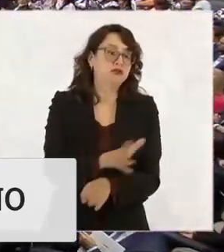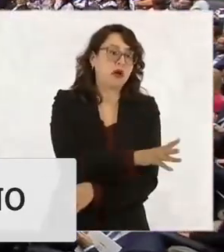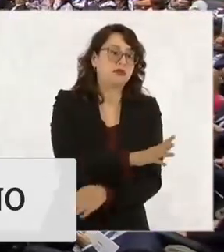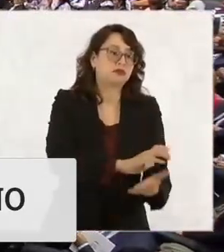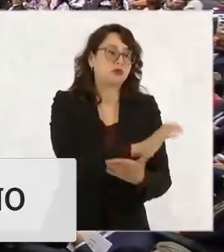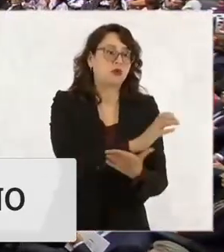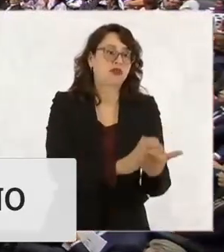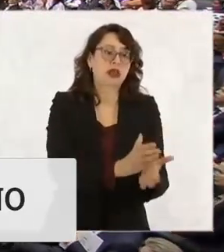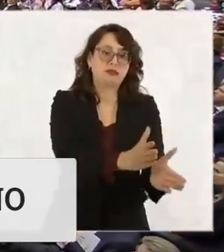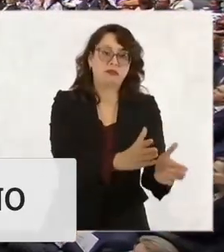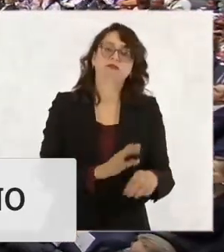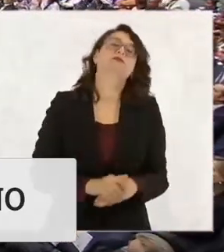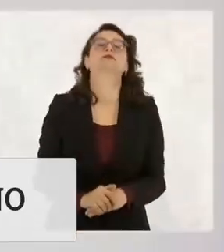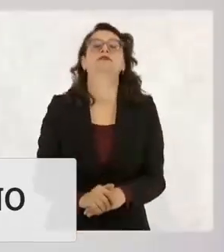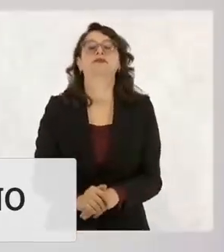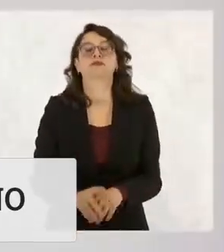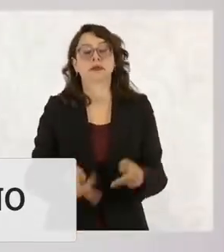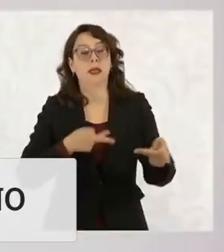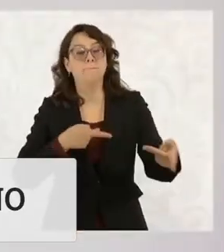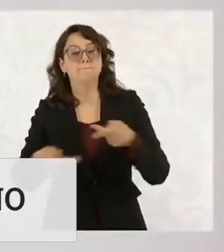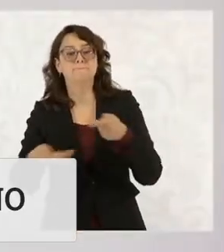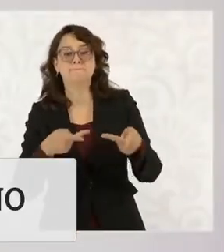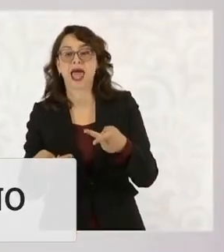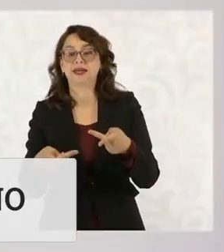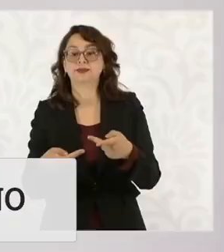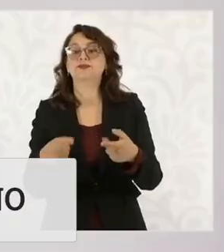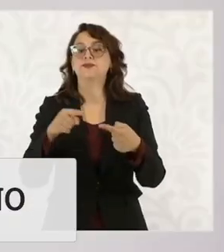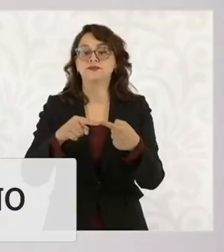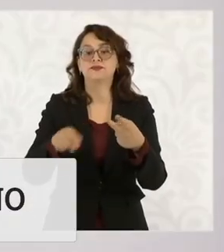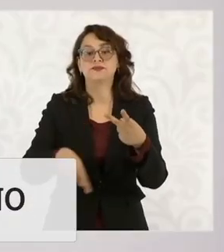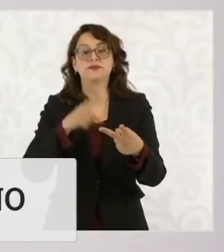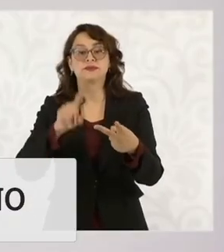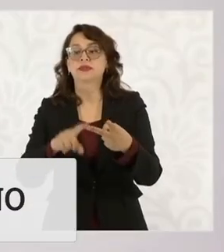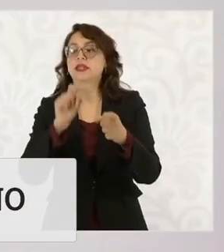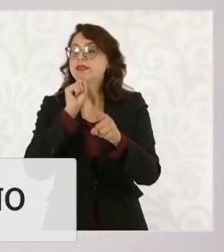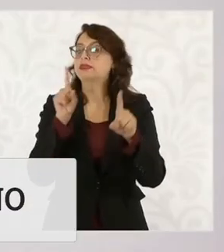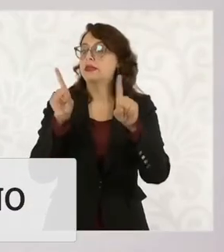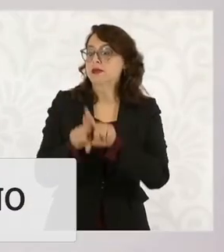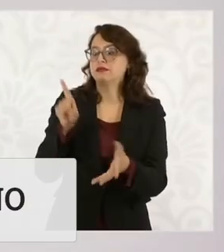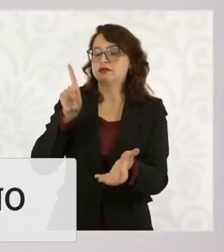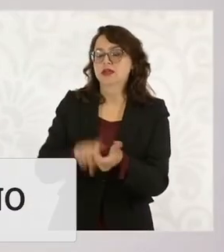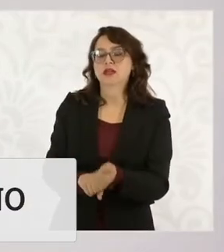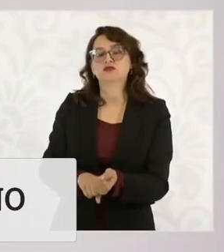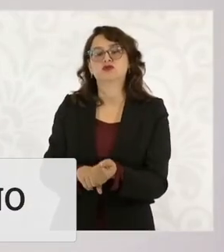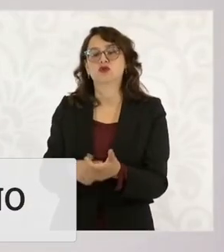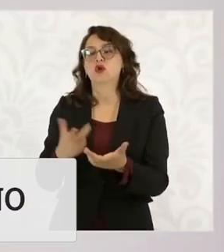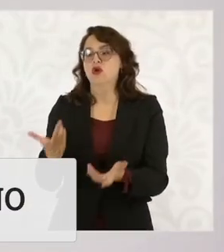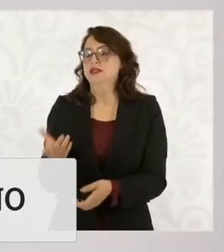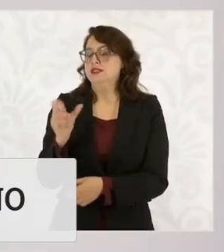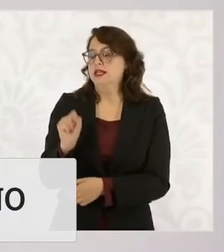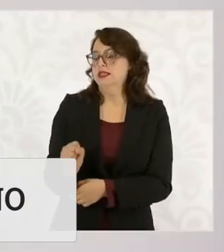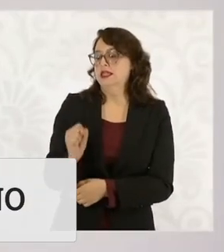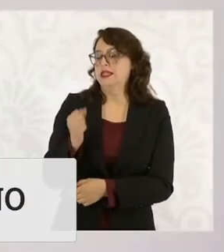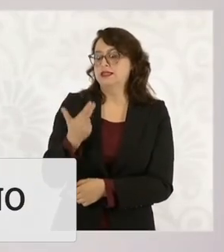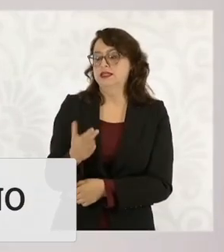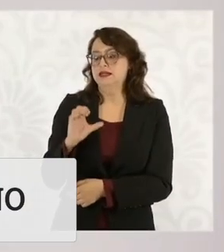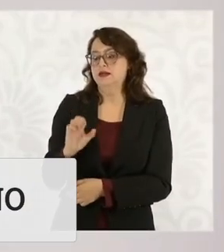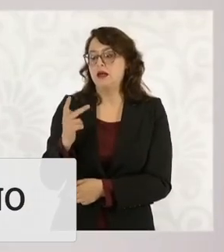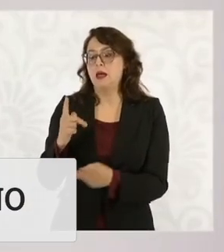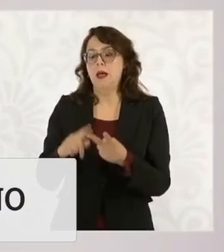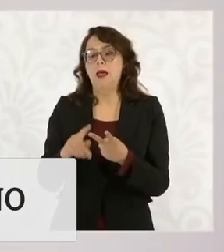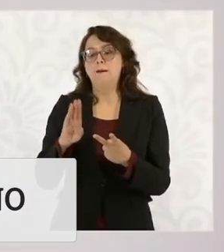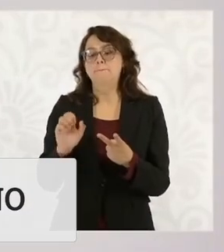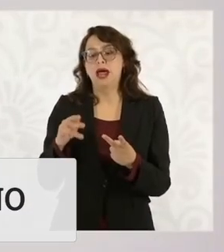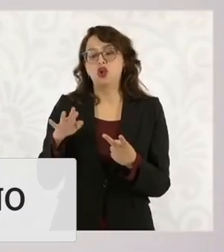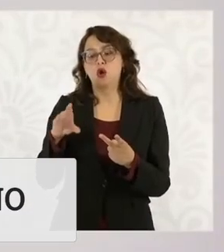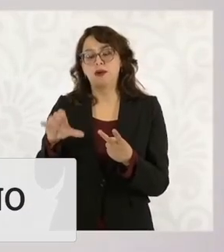2018. El plan estratégico, así como instrumentos financieros desarrollados por la Secretaría de Hacienda, Banobras